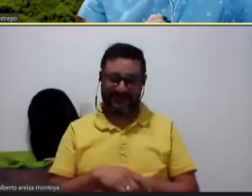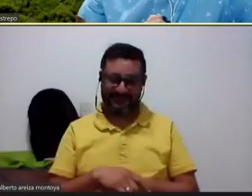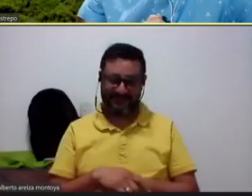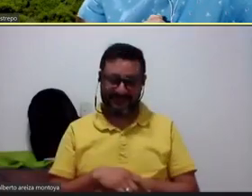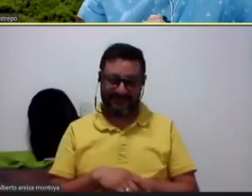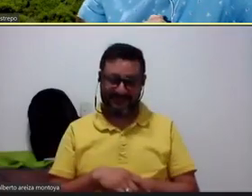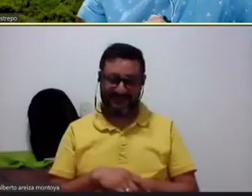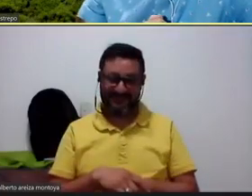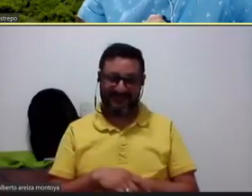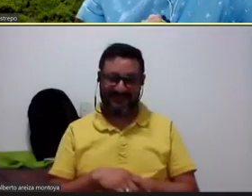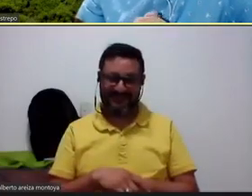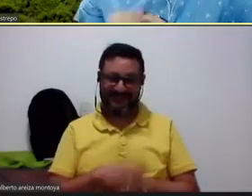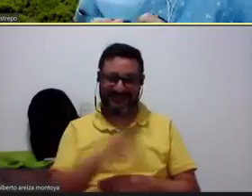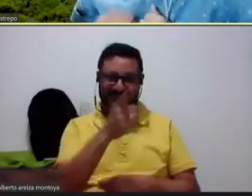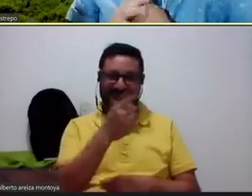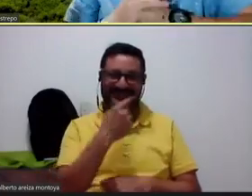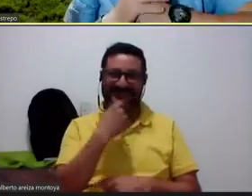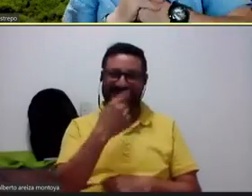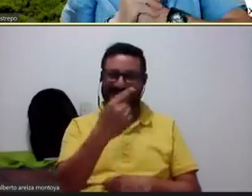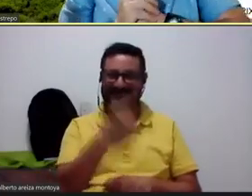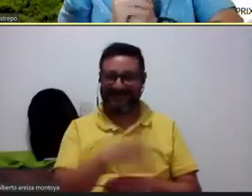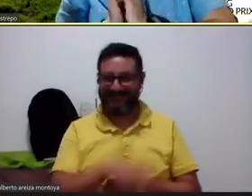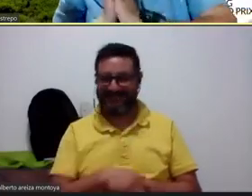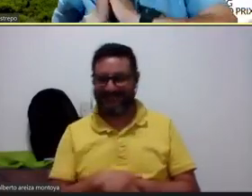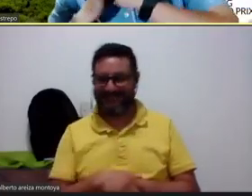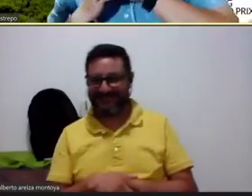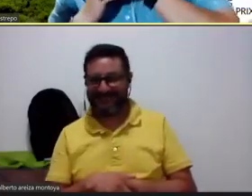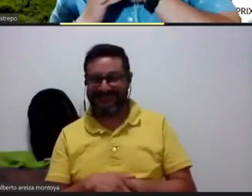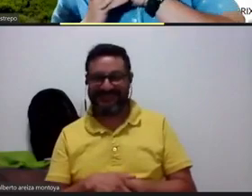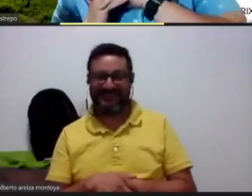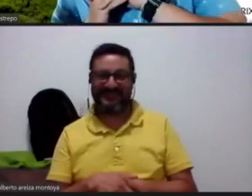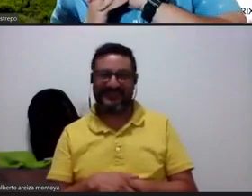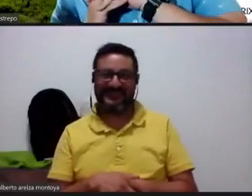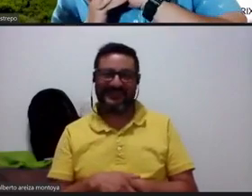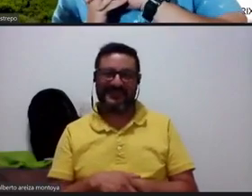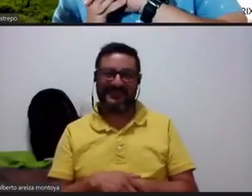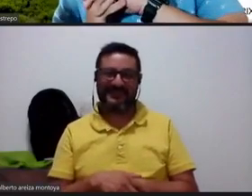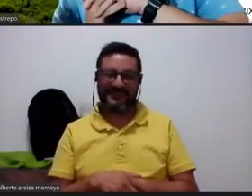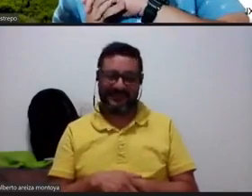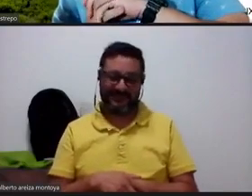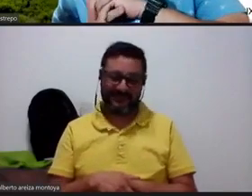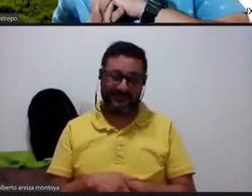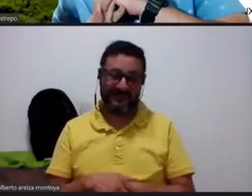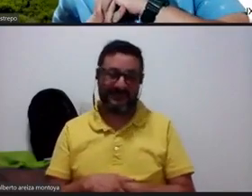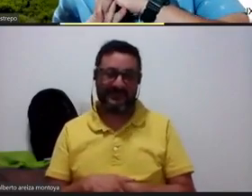¿Nos lo cuenta? Vea, pues. ¿Sí o no? Sebas. Tremenda historia.